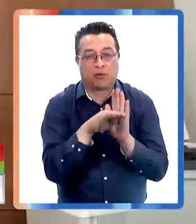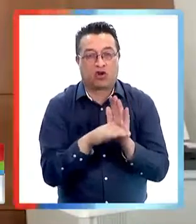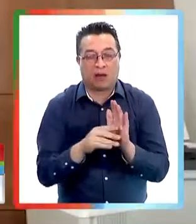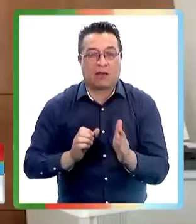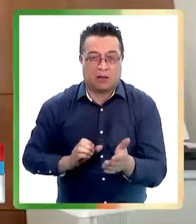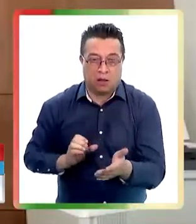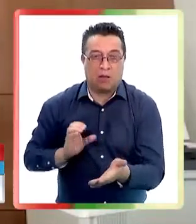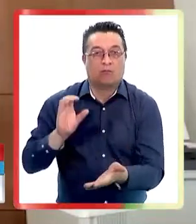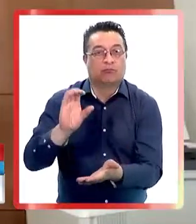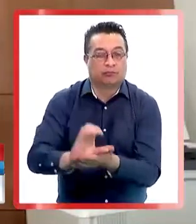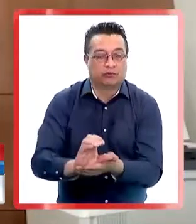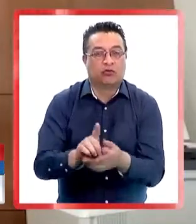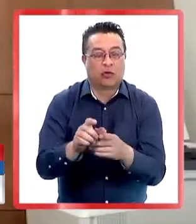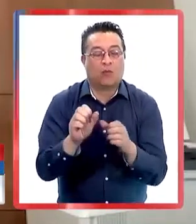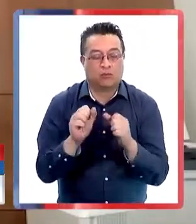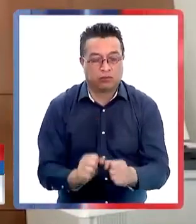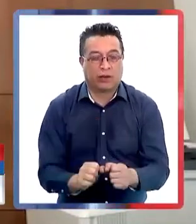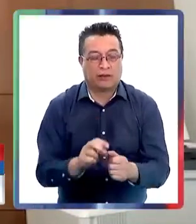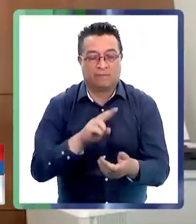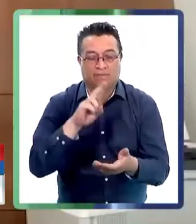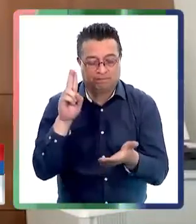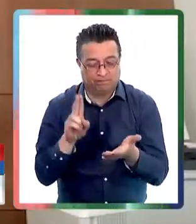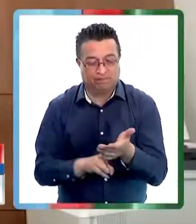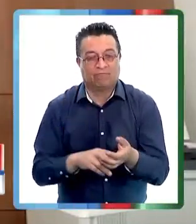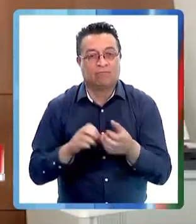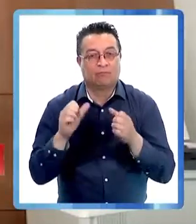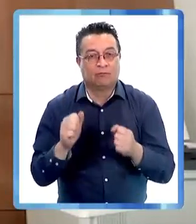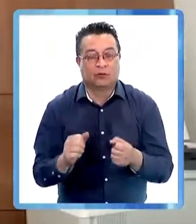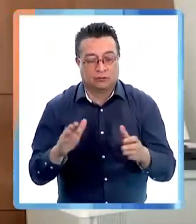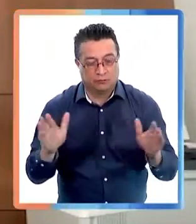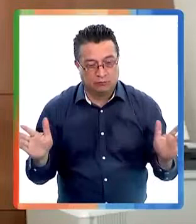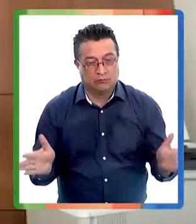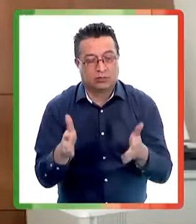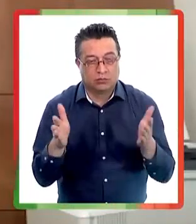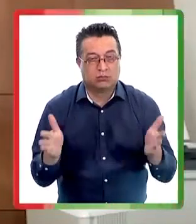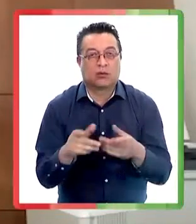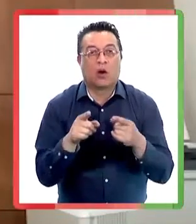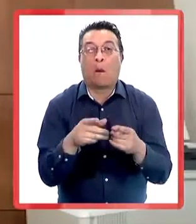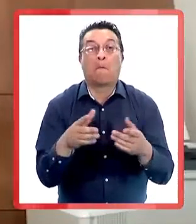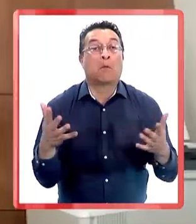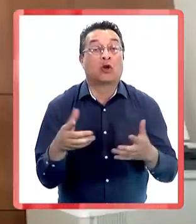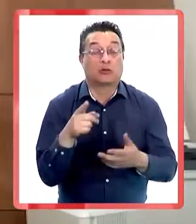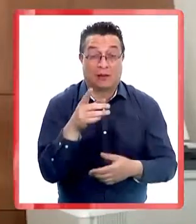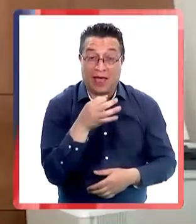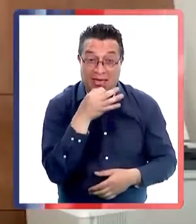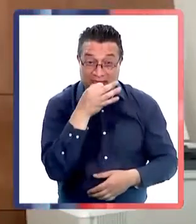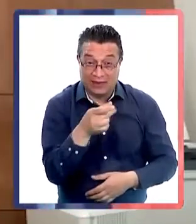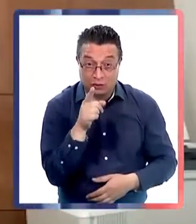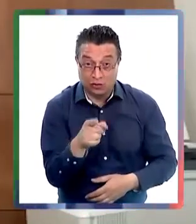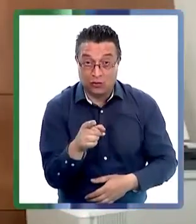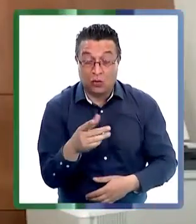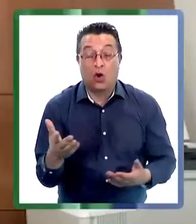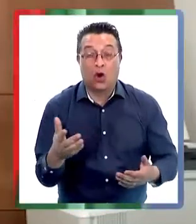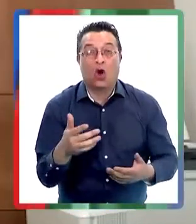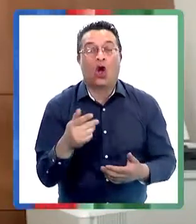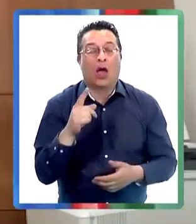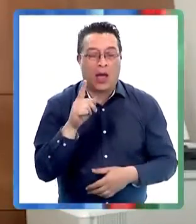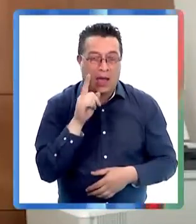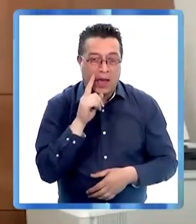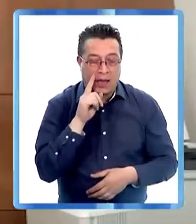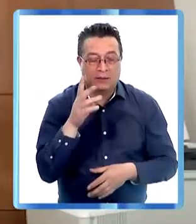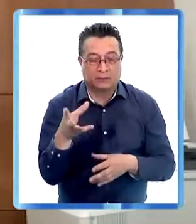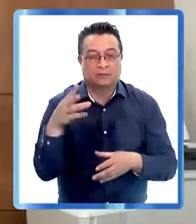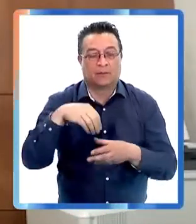programa presupuestario para poder efectivamente apalancar recursos, porque como usted señala,